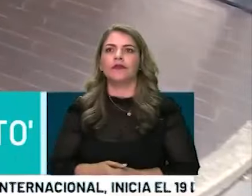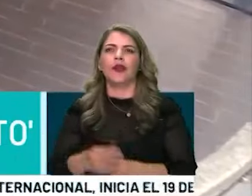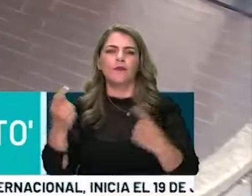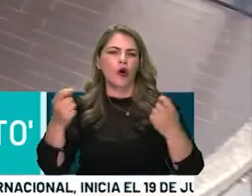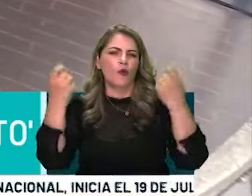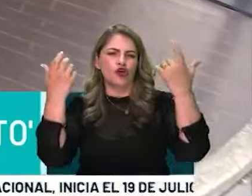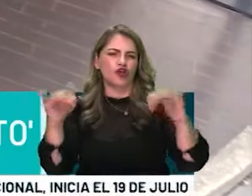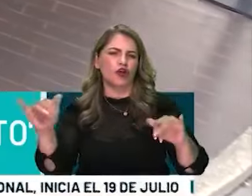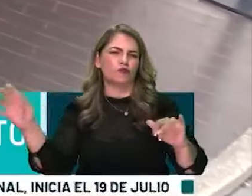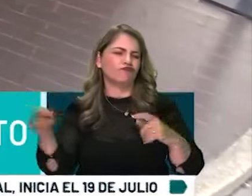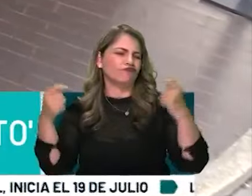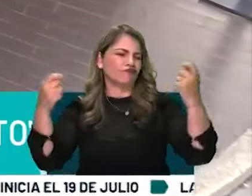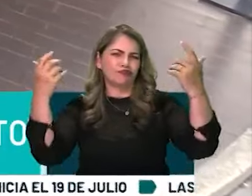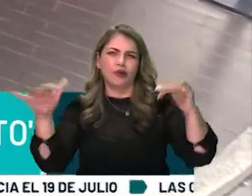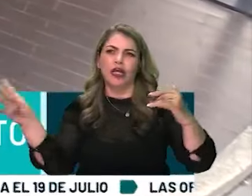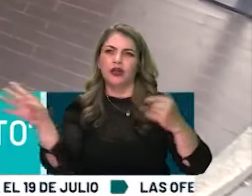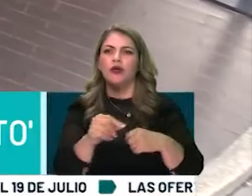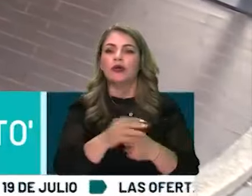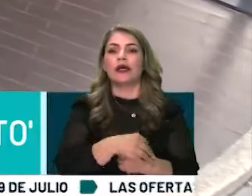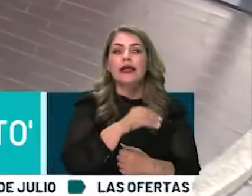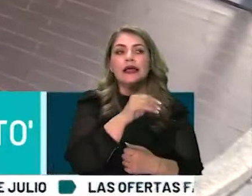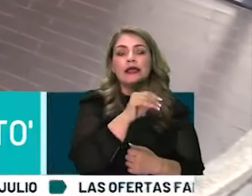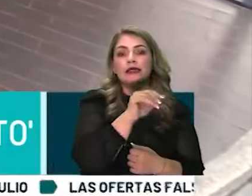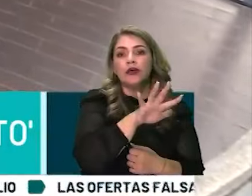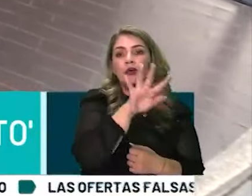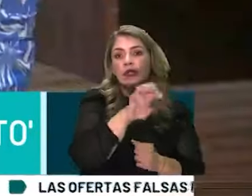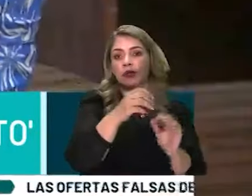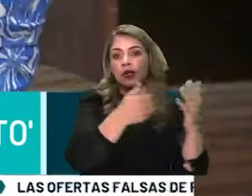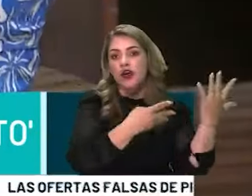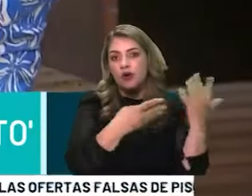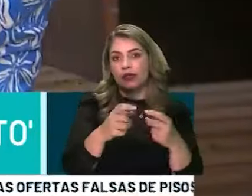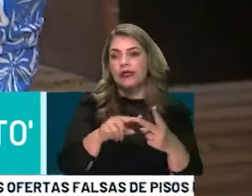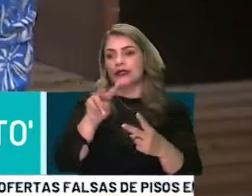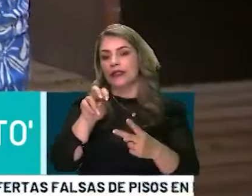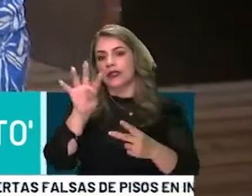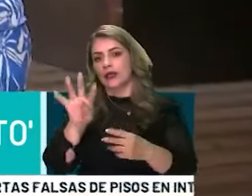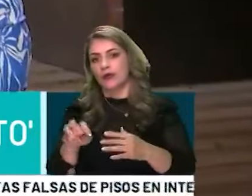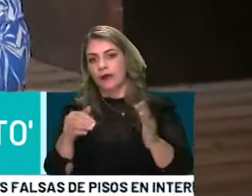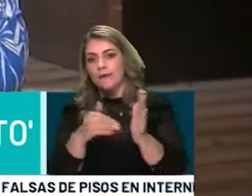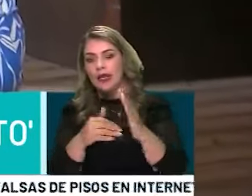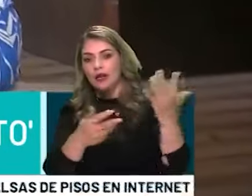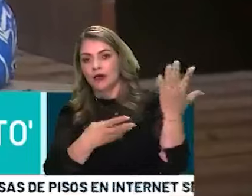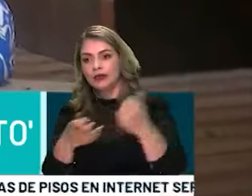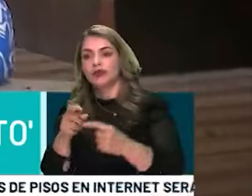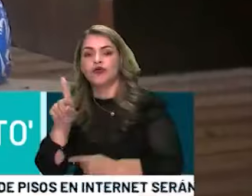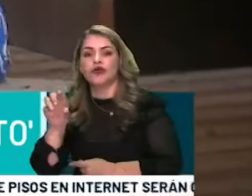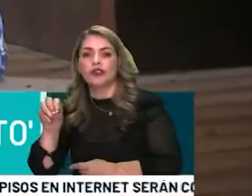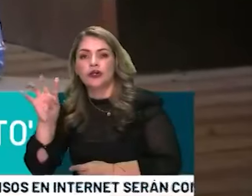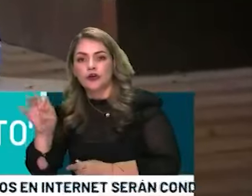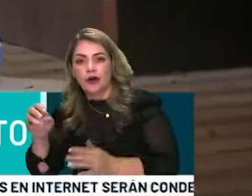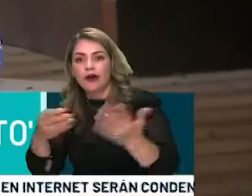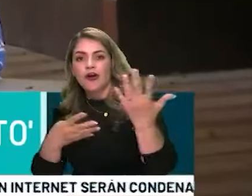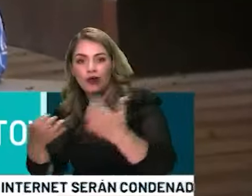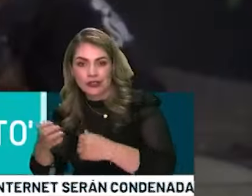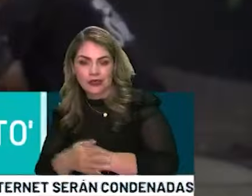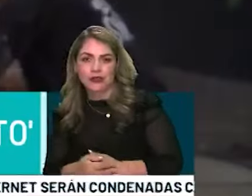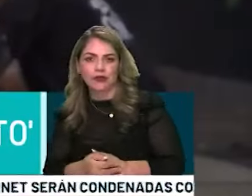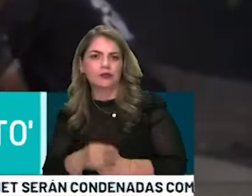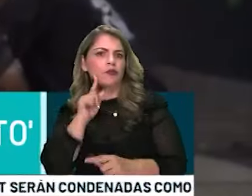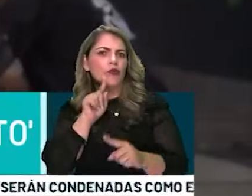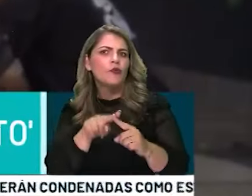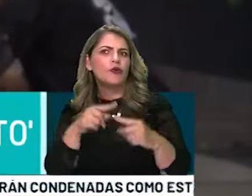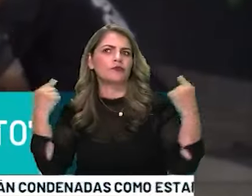tipo de público, precios desde los $59.900, $79.900 y $109.900. Eso con la finalidad de que todos puedan